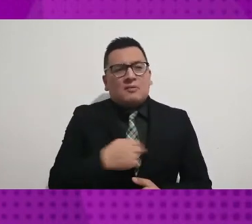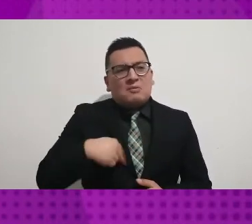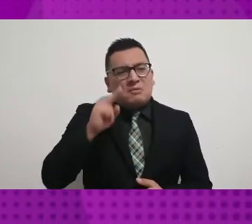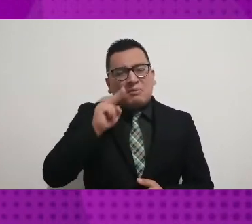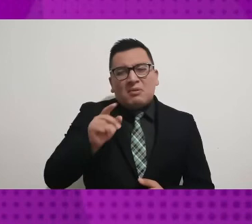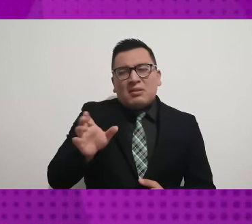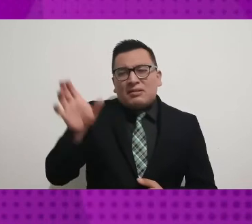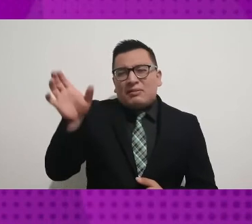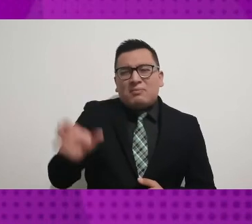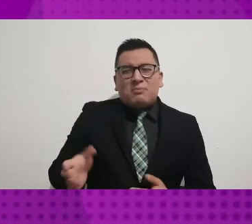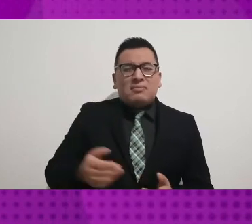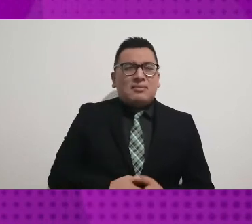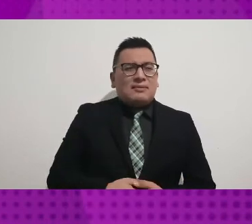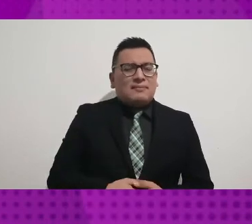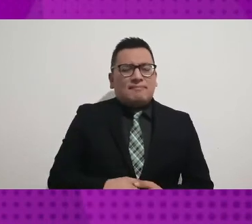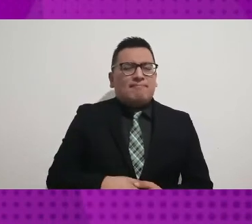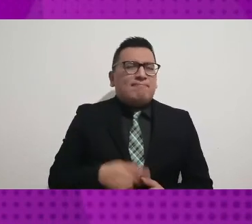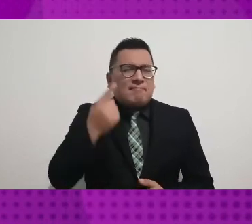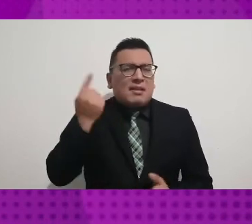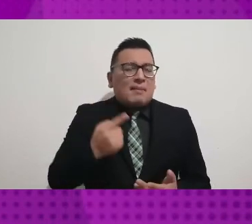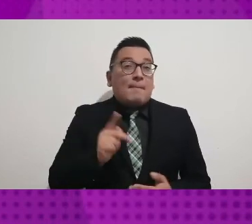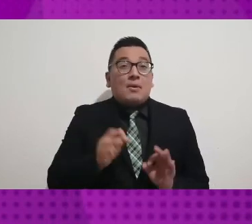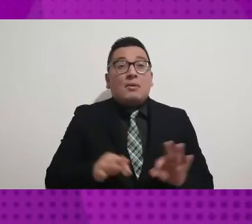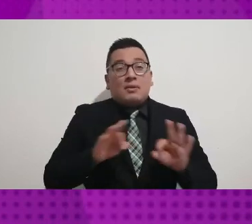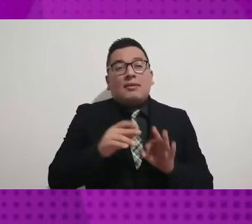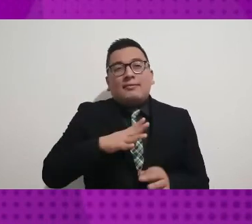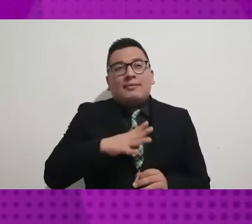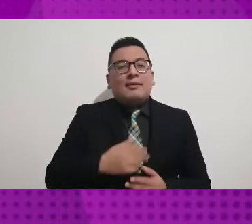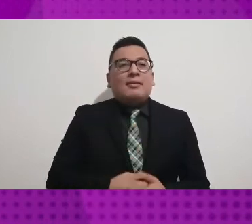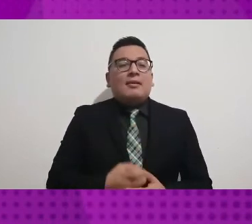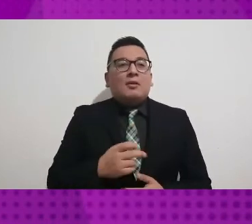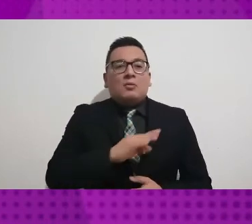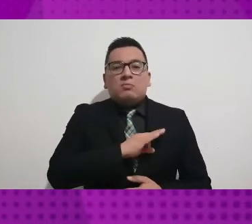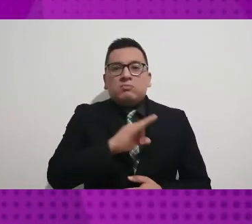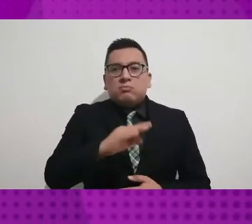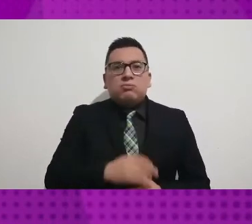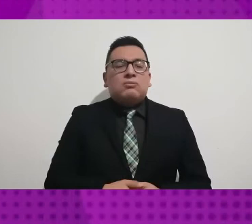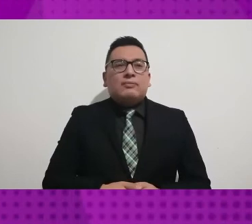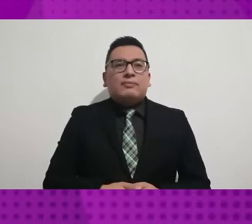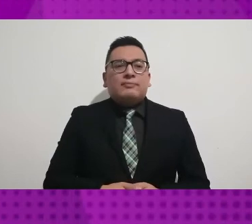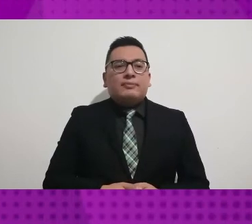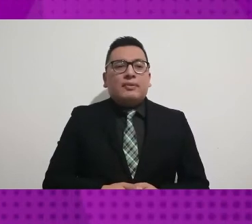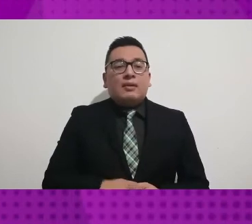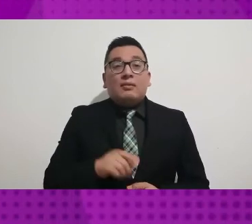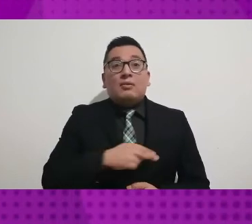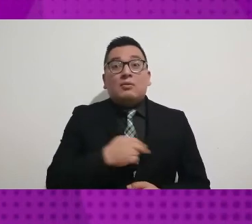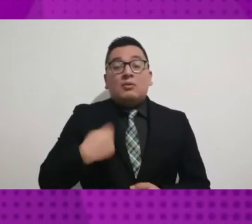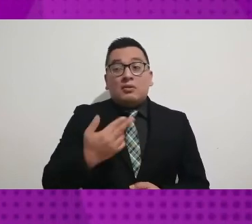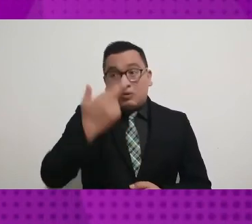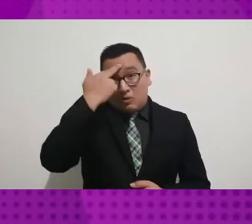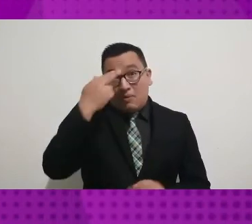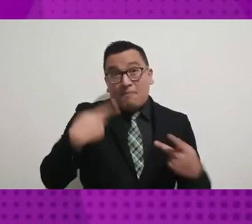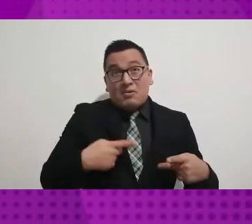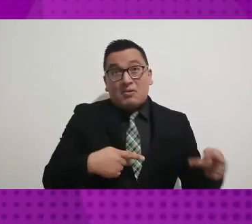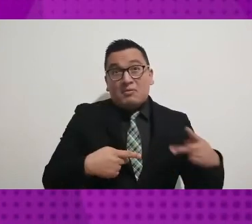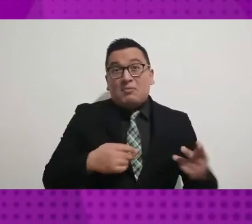como en otros, podemos decir, bueno, esta figura para qué fue. Pero lo importante es que estén ahí, que se permiten la posibilidad, y que al final hay que recordar que